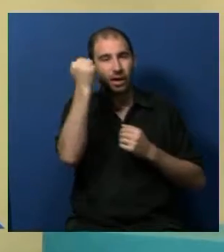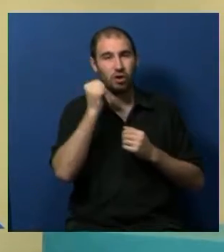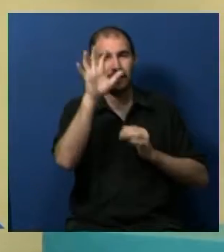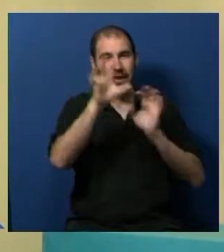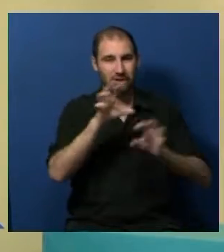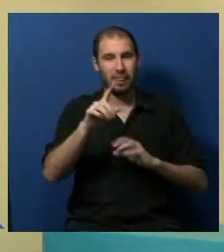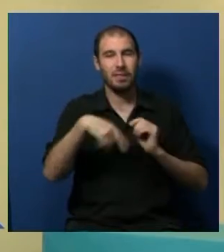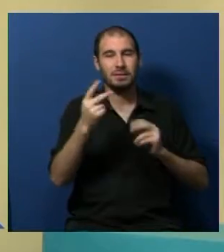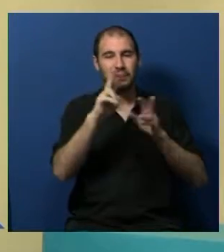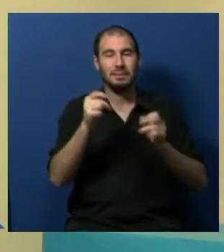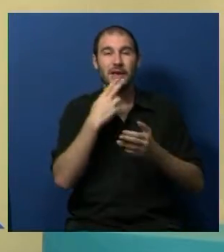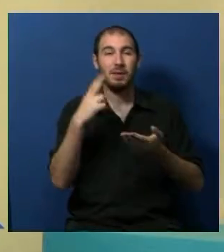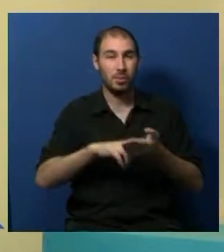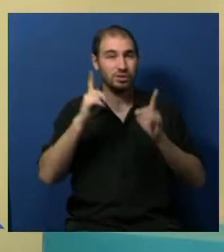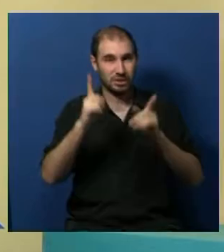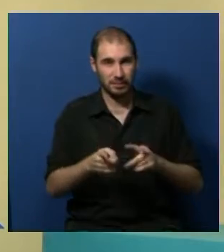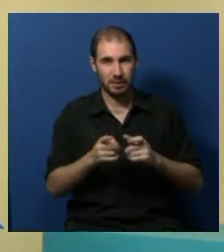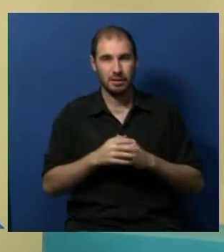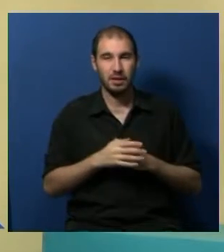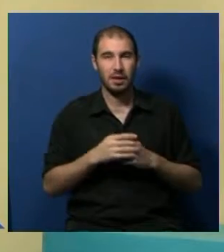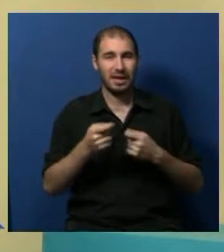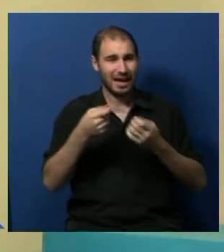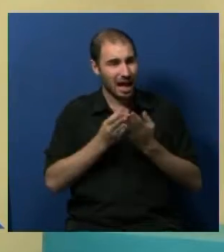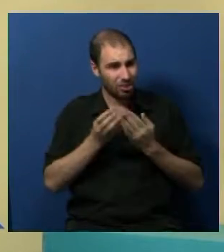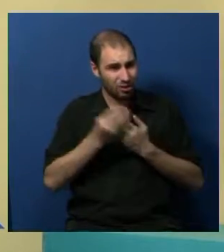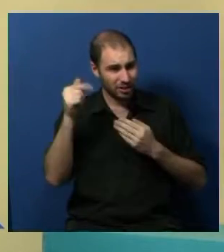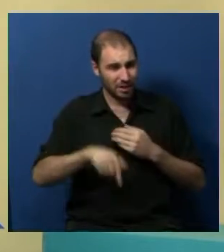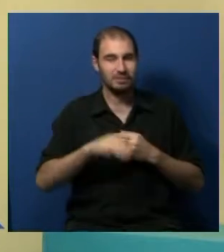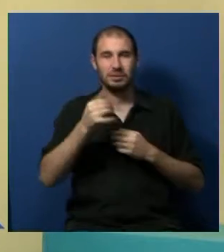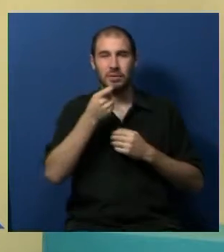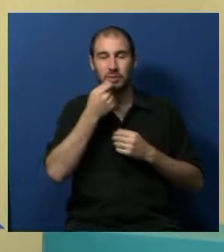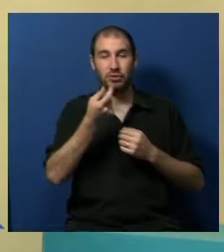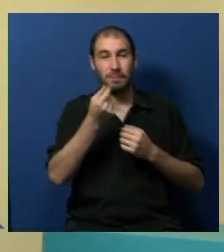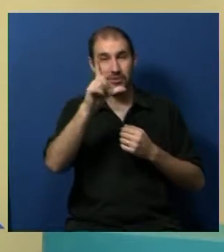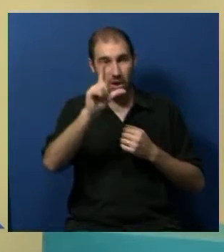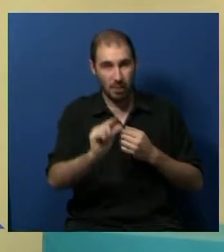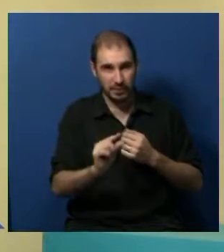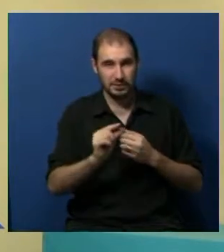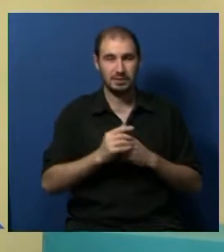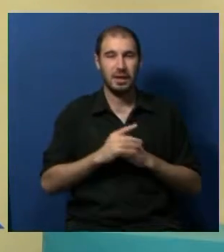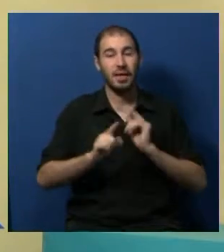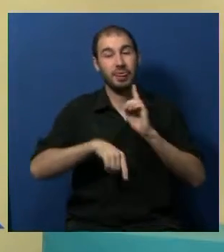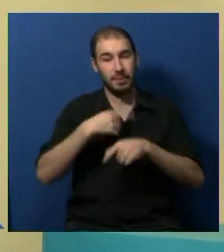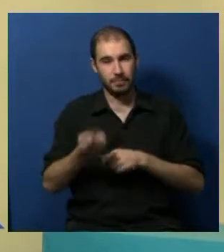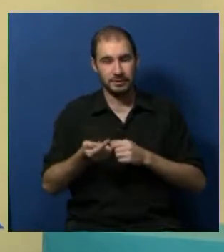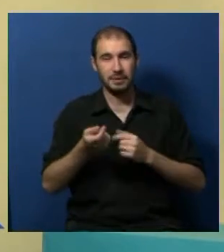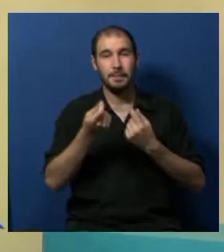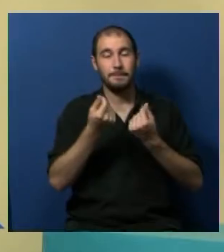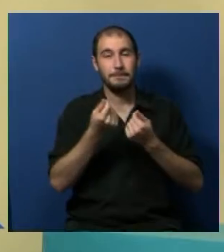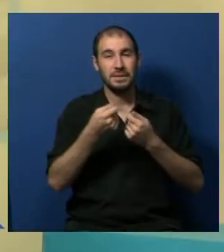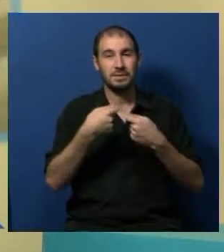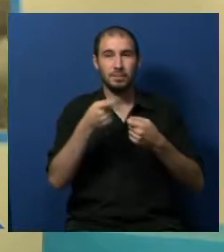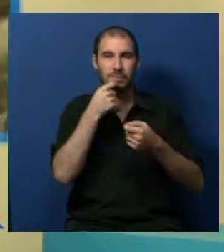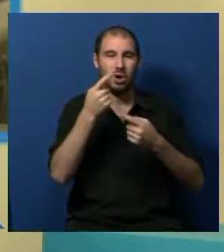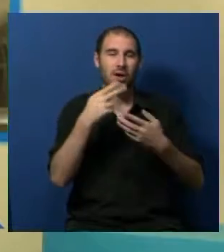regionales. Luego, el tema de la carga impositiva también. Claro, mucho costo interno. Exactamente. Si yo logro bajar la inflación y por otra parte logro bajar un poco la carga,